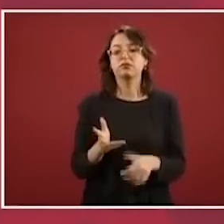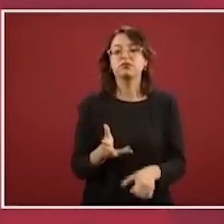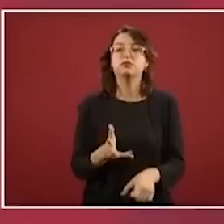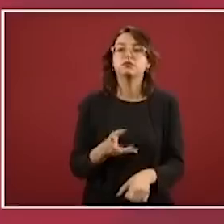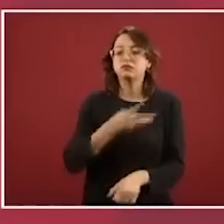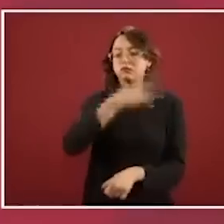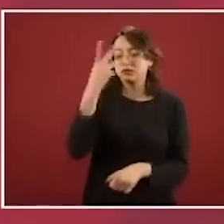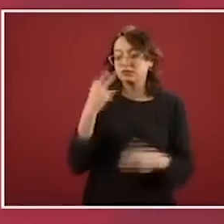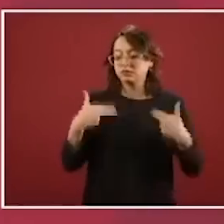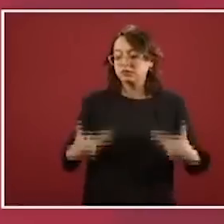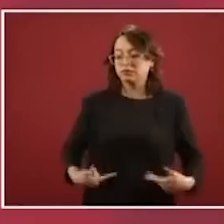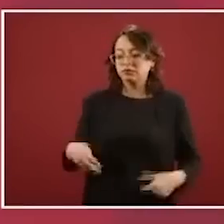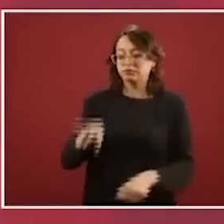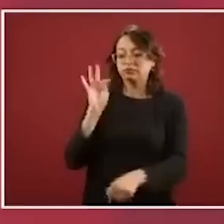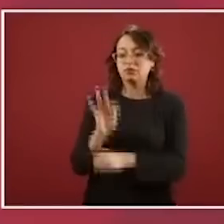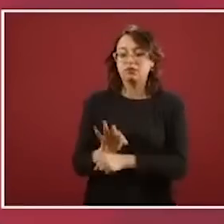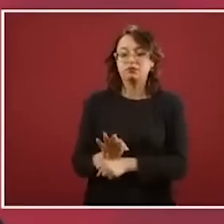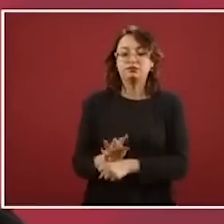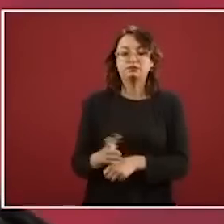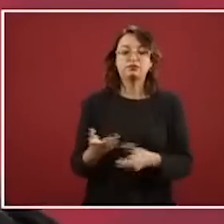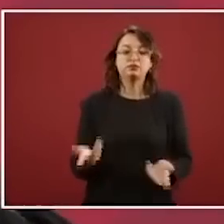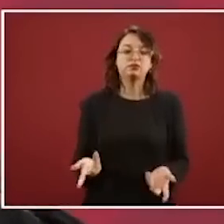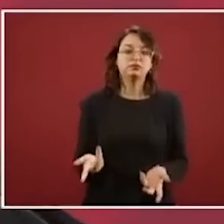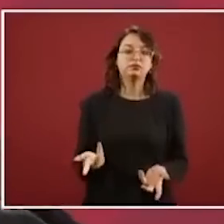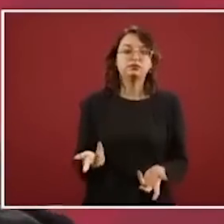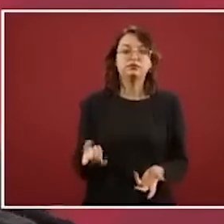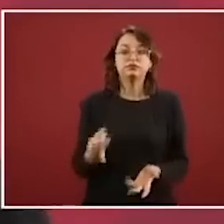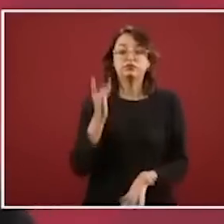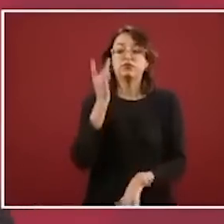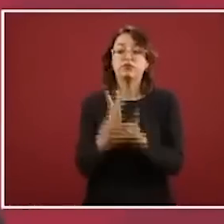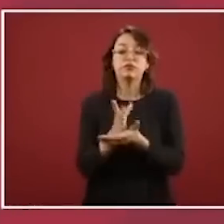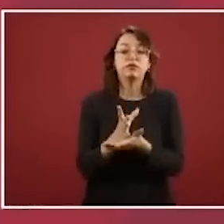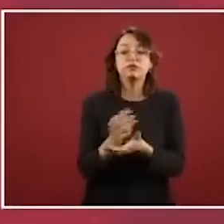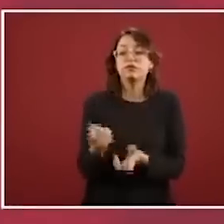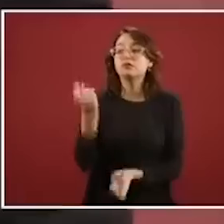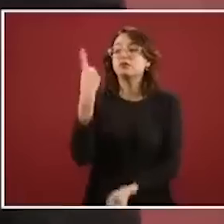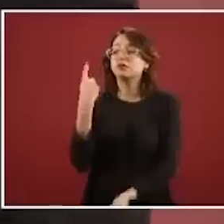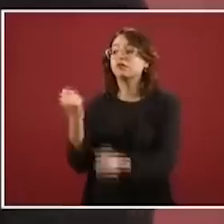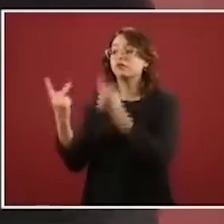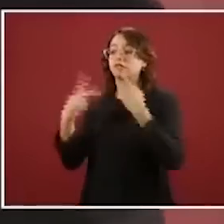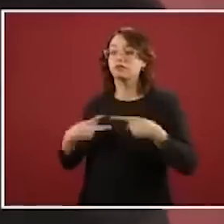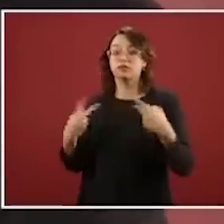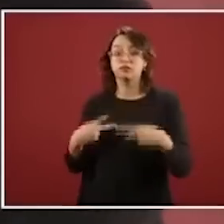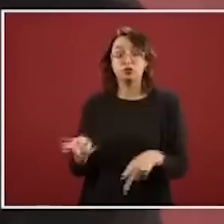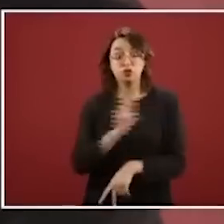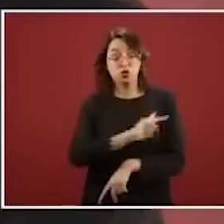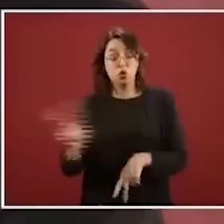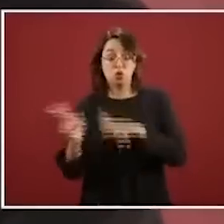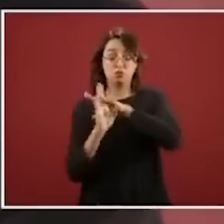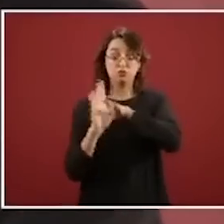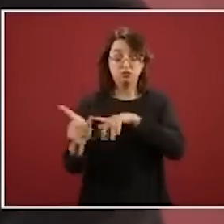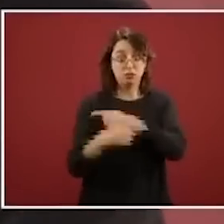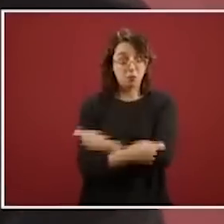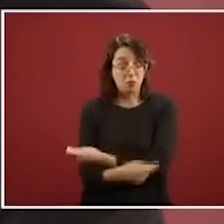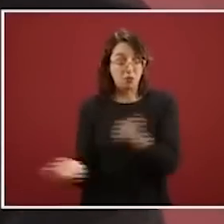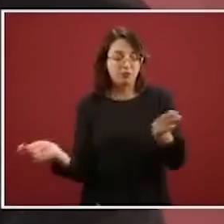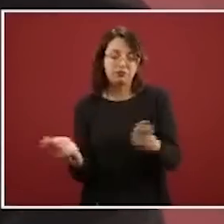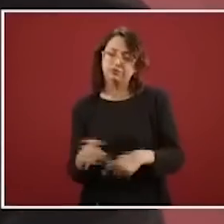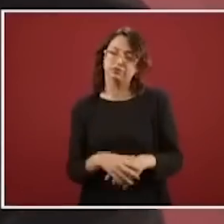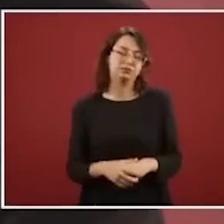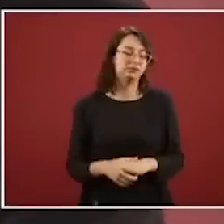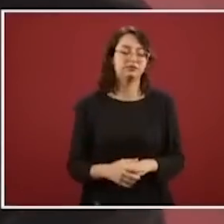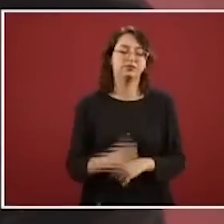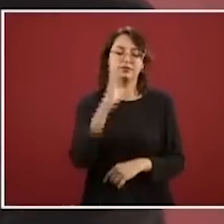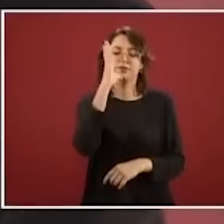puede ser una visa, digamos, que se otorga a cualquiera que quiera pasar por el territorio de México hacia los Estados